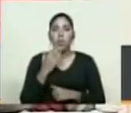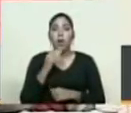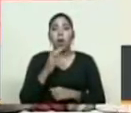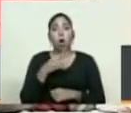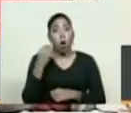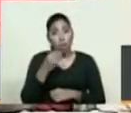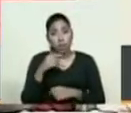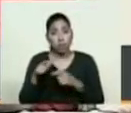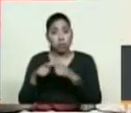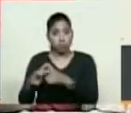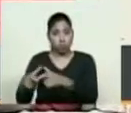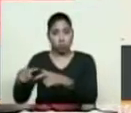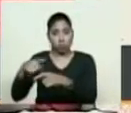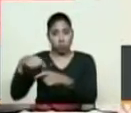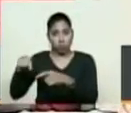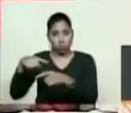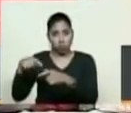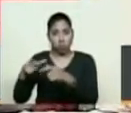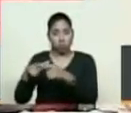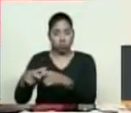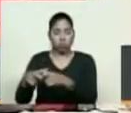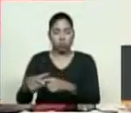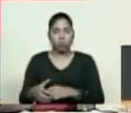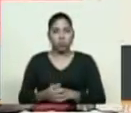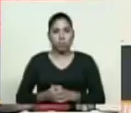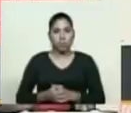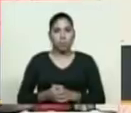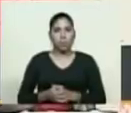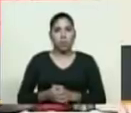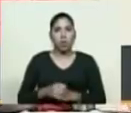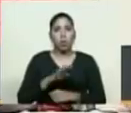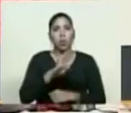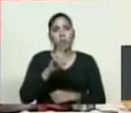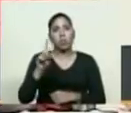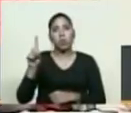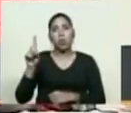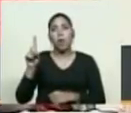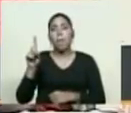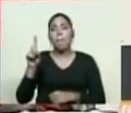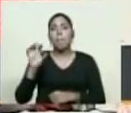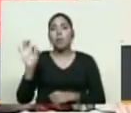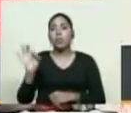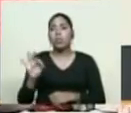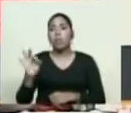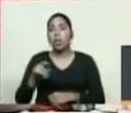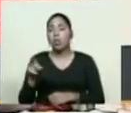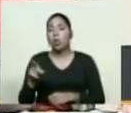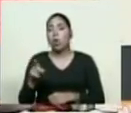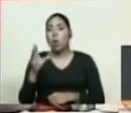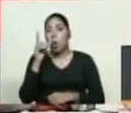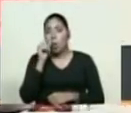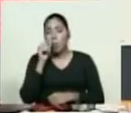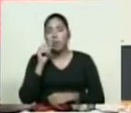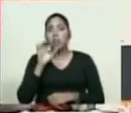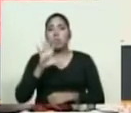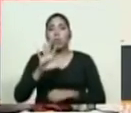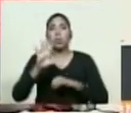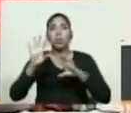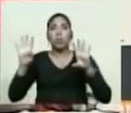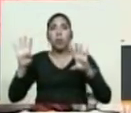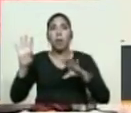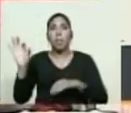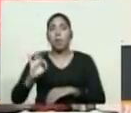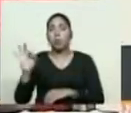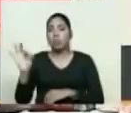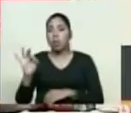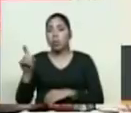Entre los jóvenes, el 41% es hombre 59% son mujeres, las mujeres